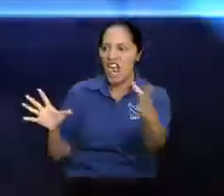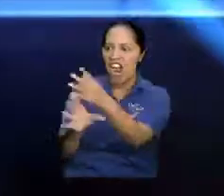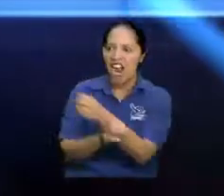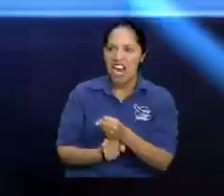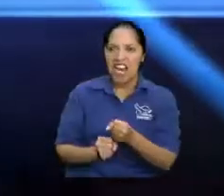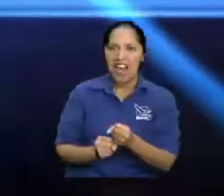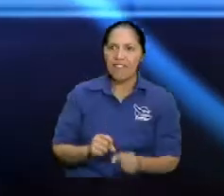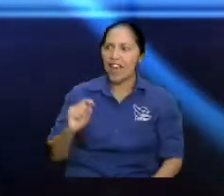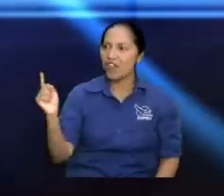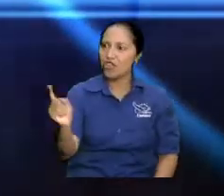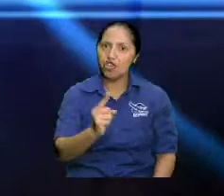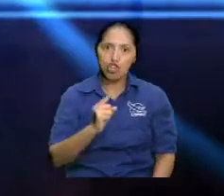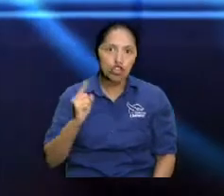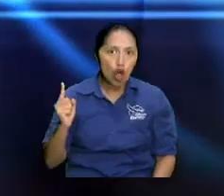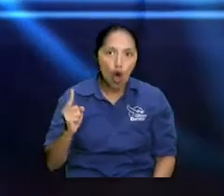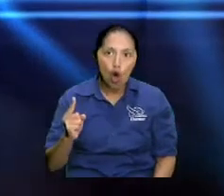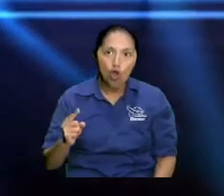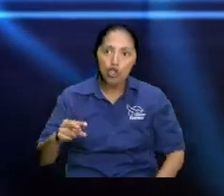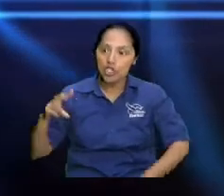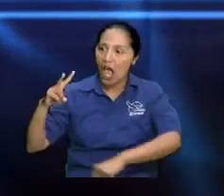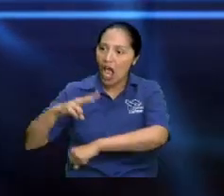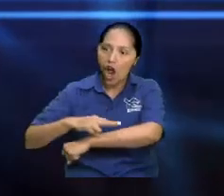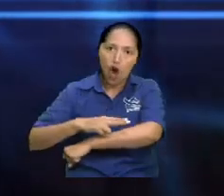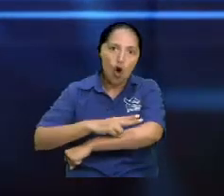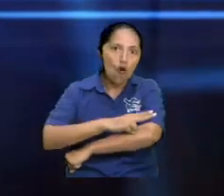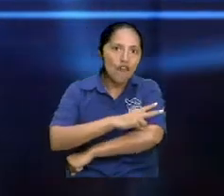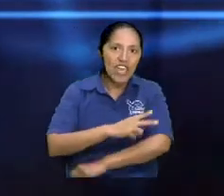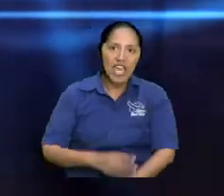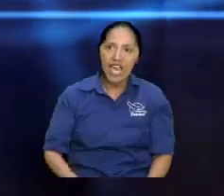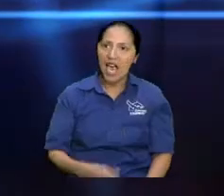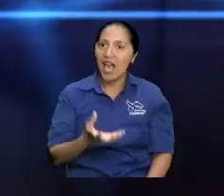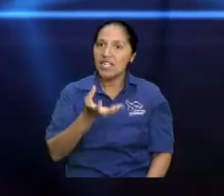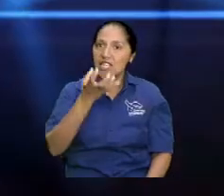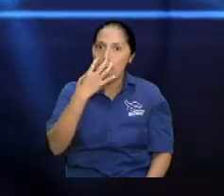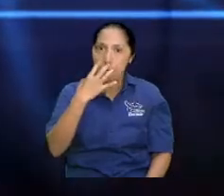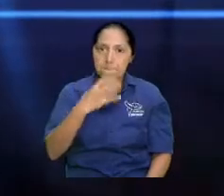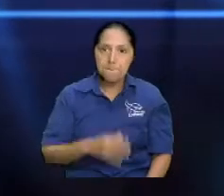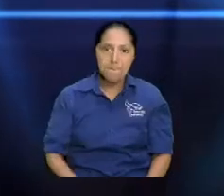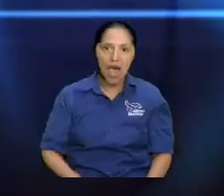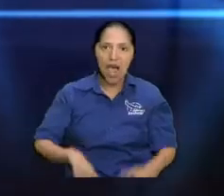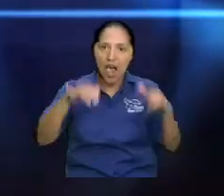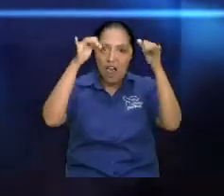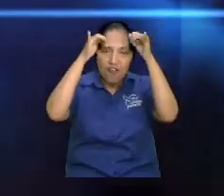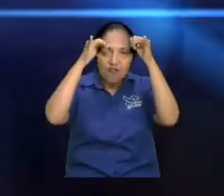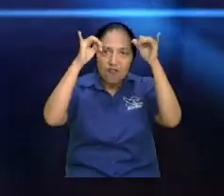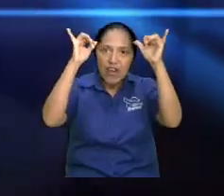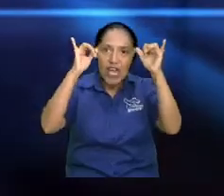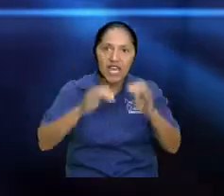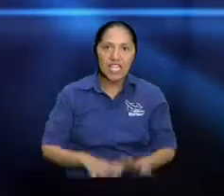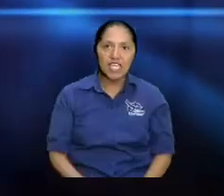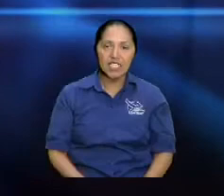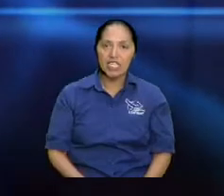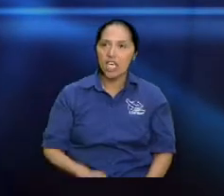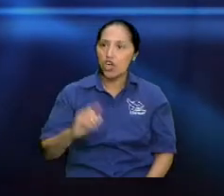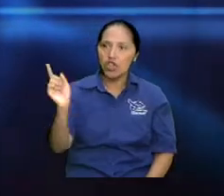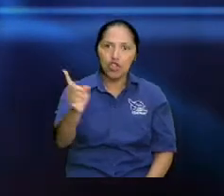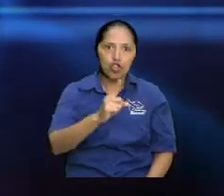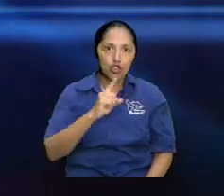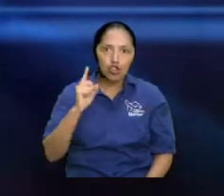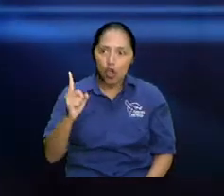alguno en Israel, ni oveja, ni buey, ni asno. porque subían con su ganado y sus